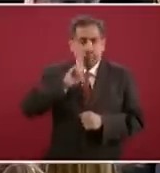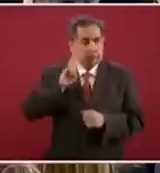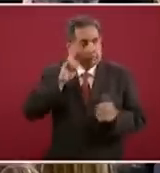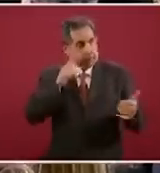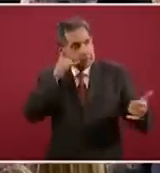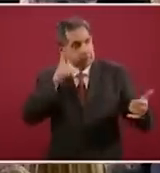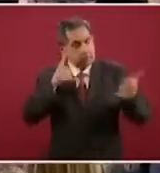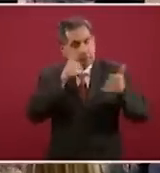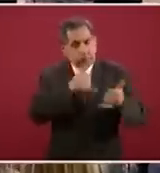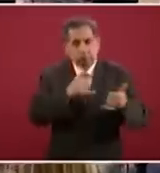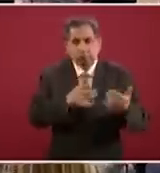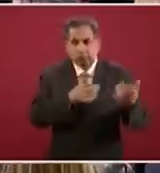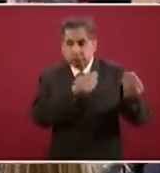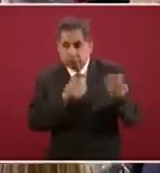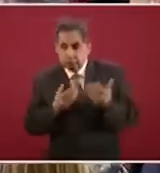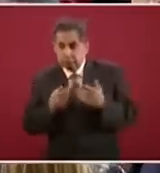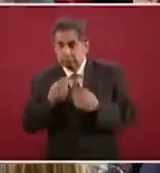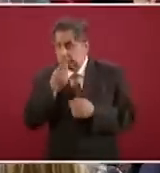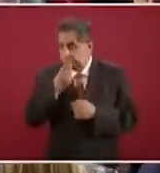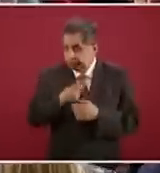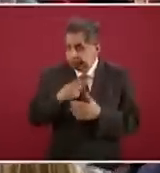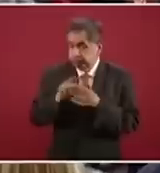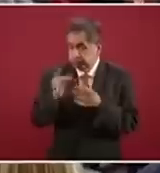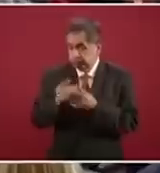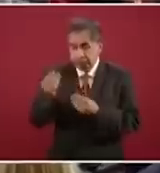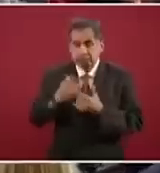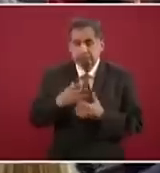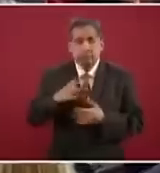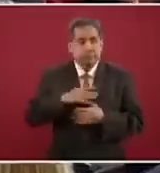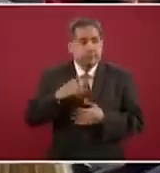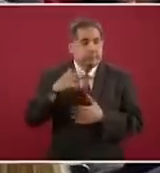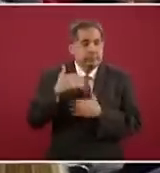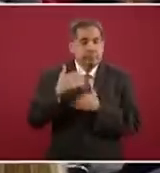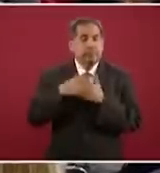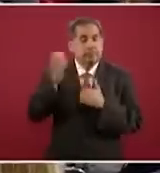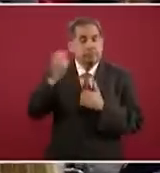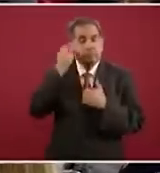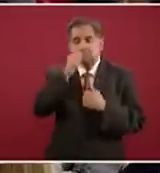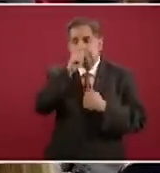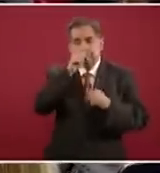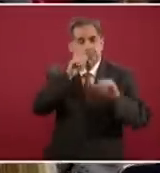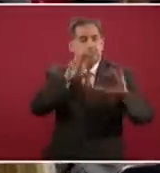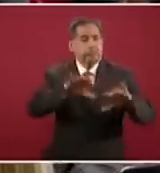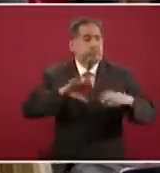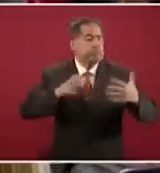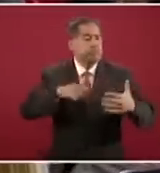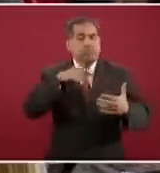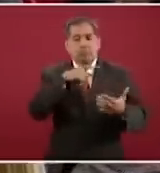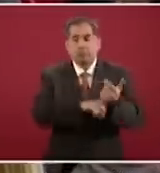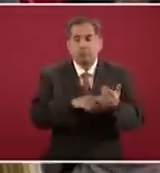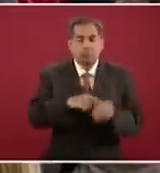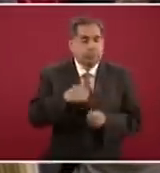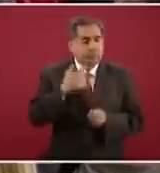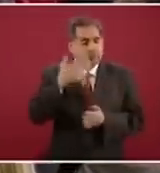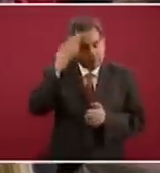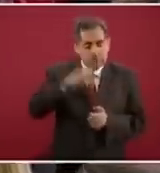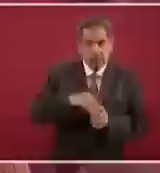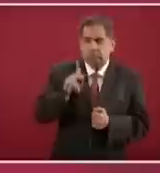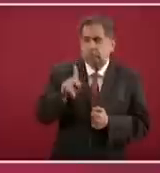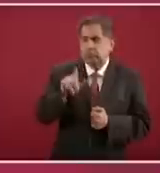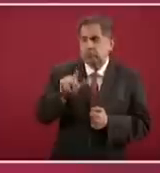Tengo la información que hay una conferencia de prensa de la señora